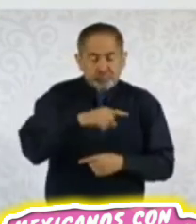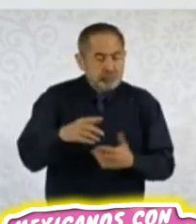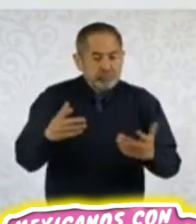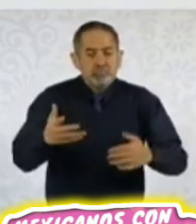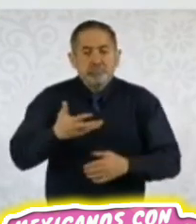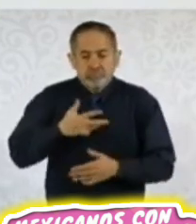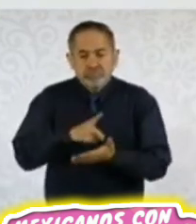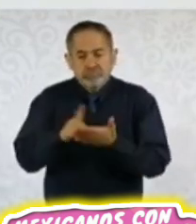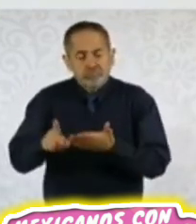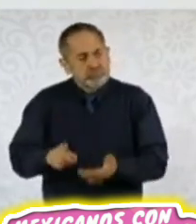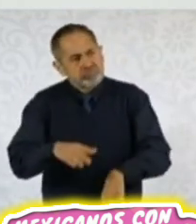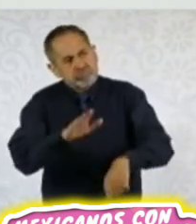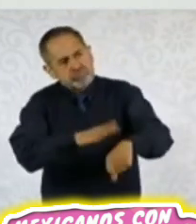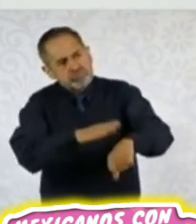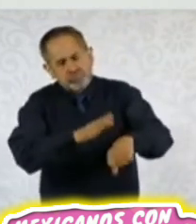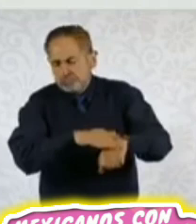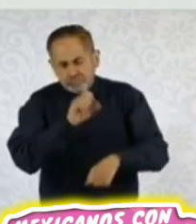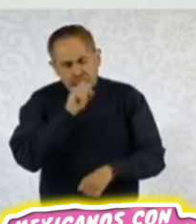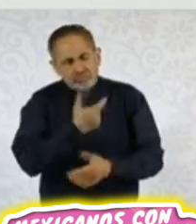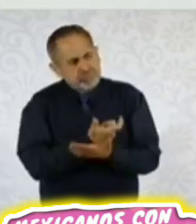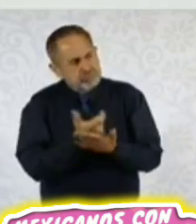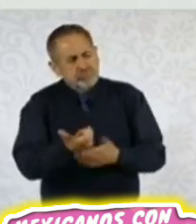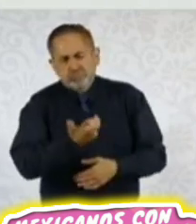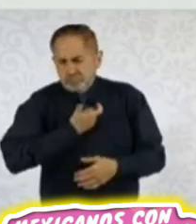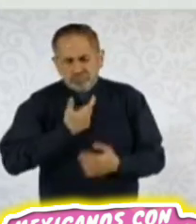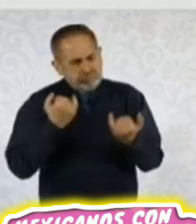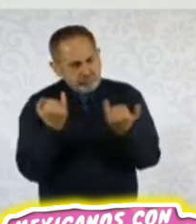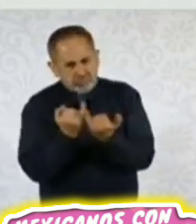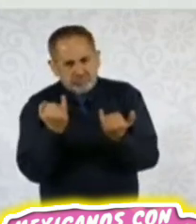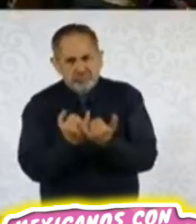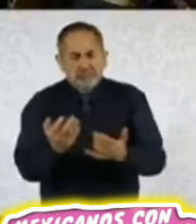tienen derecho a exigir los mismos salarios.